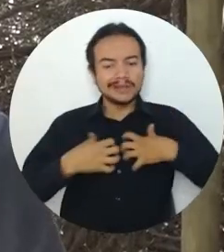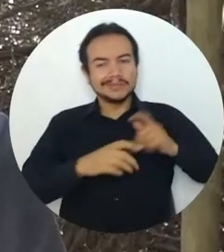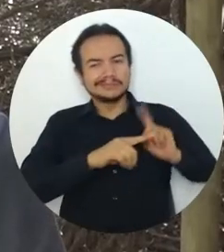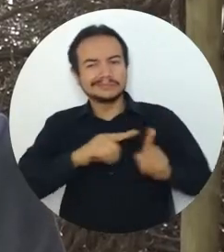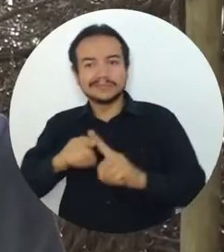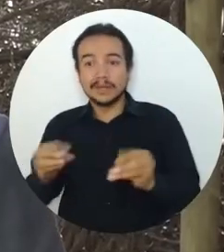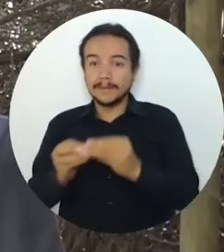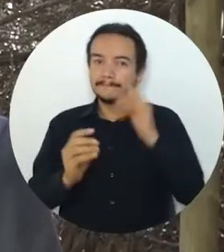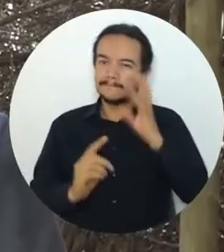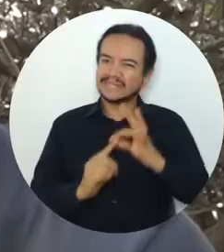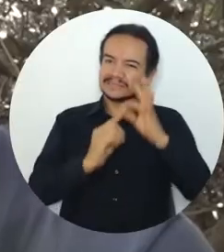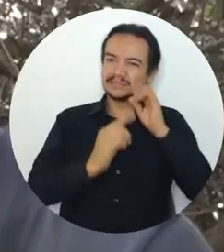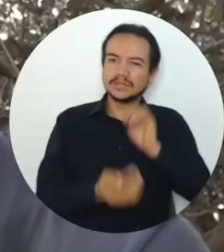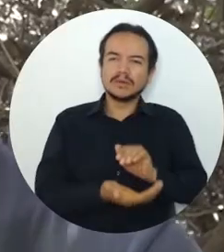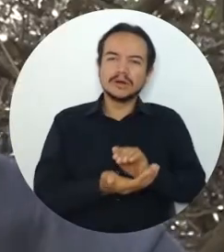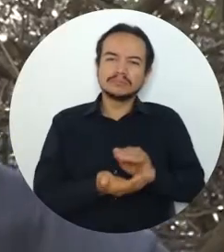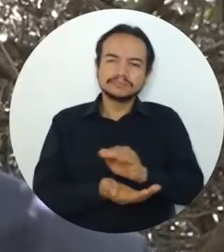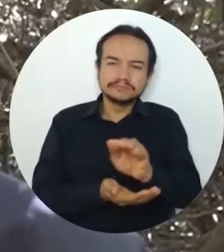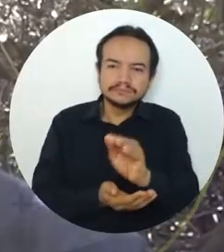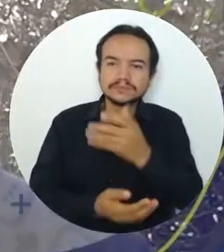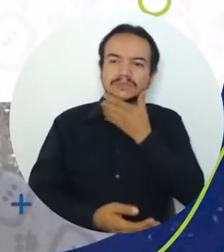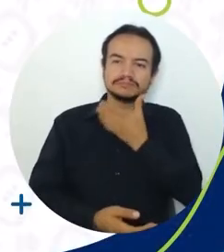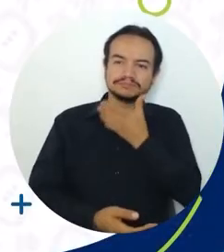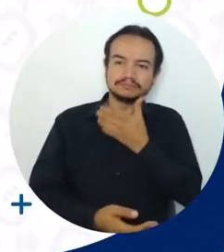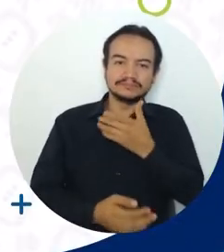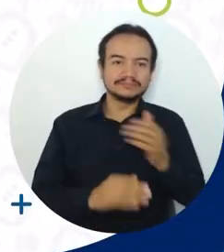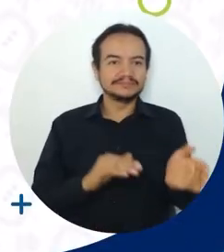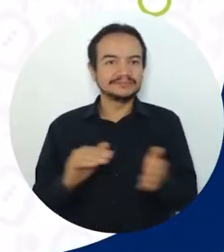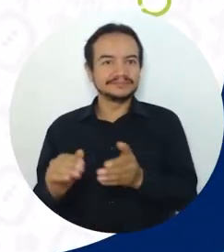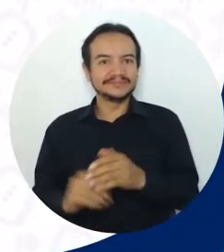la diversidad, en este caso nuestro componente de herpetología